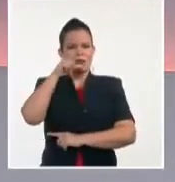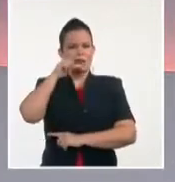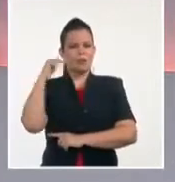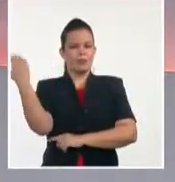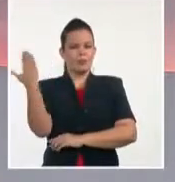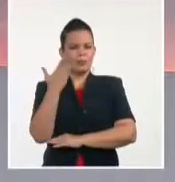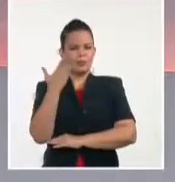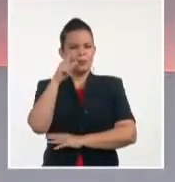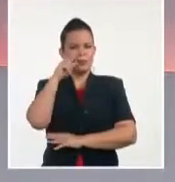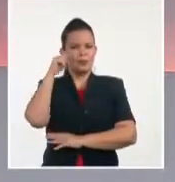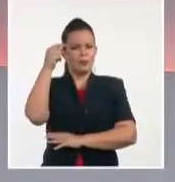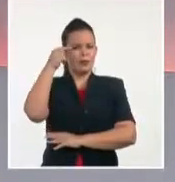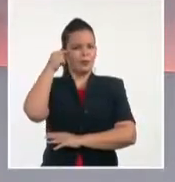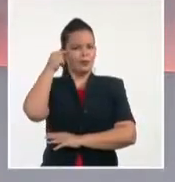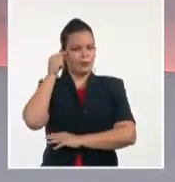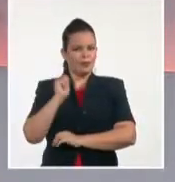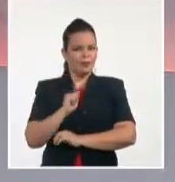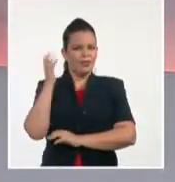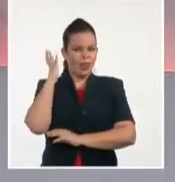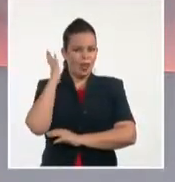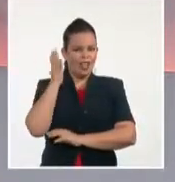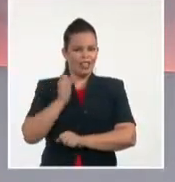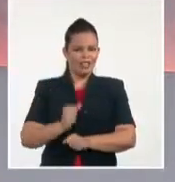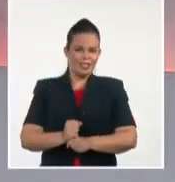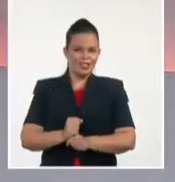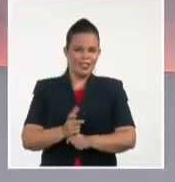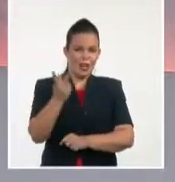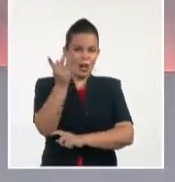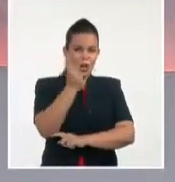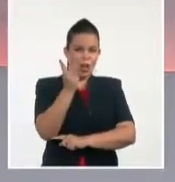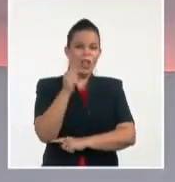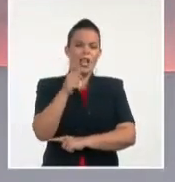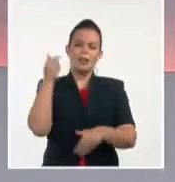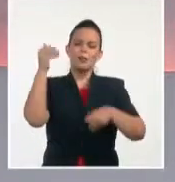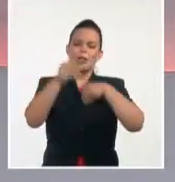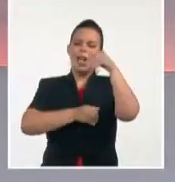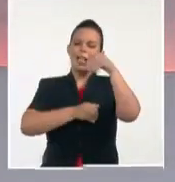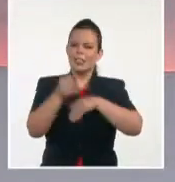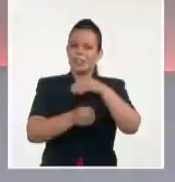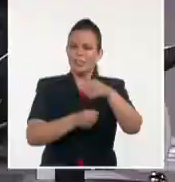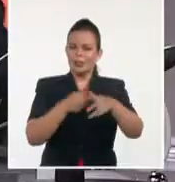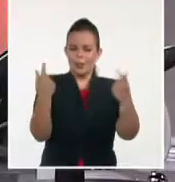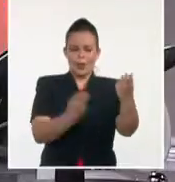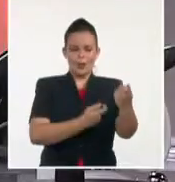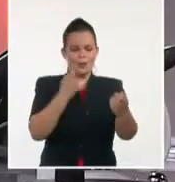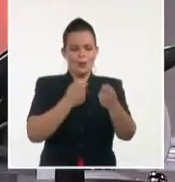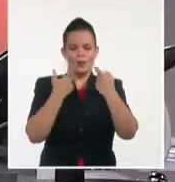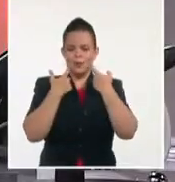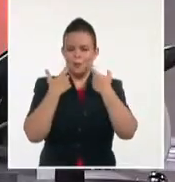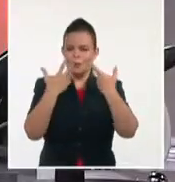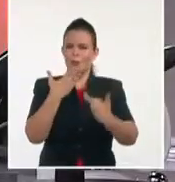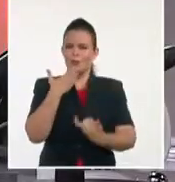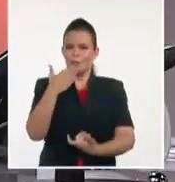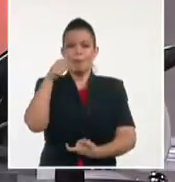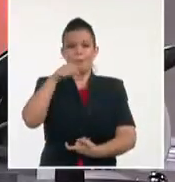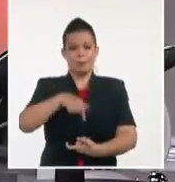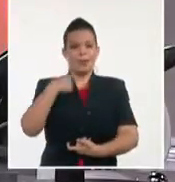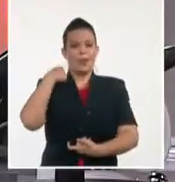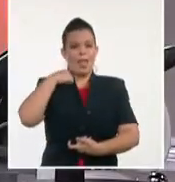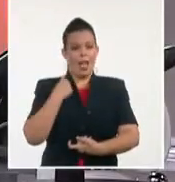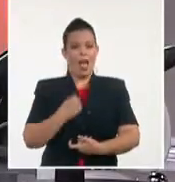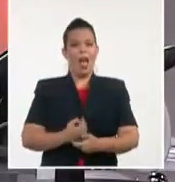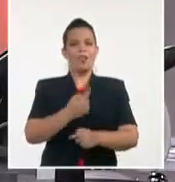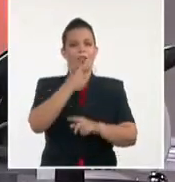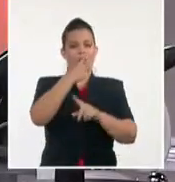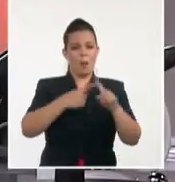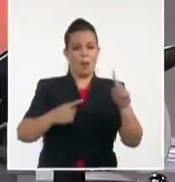poco han sido protagonistas de batallas tremendas que hemos tenido que librar en este último año y medio. Así que gracias a los